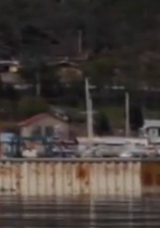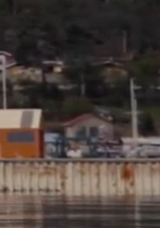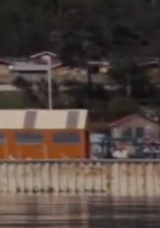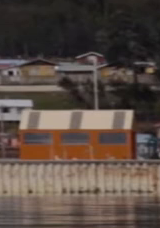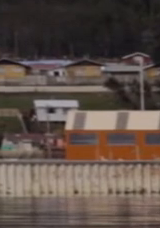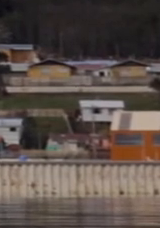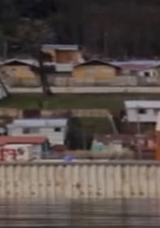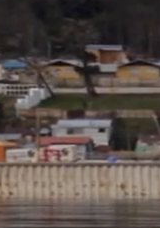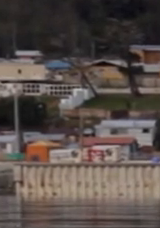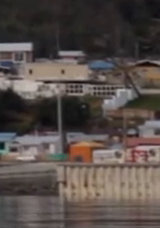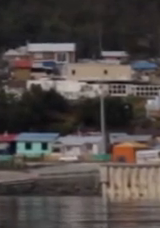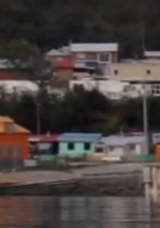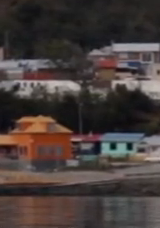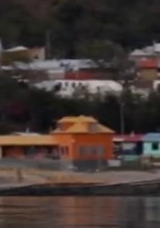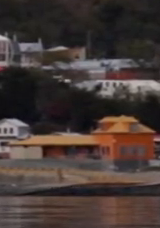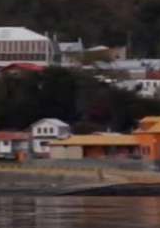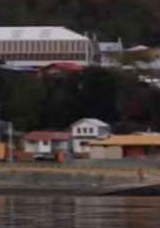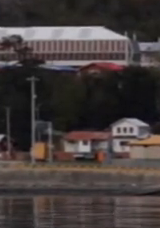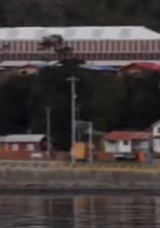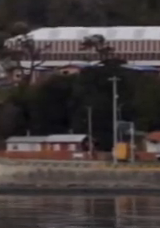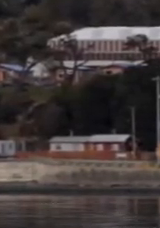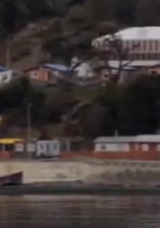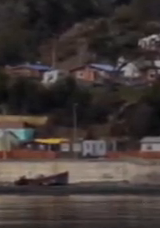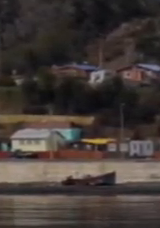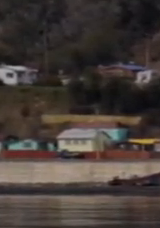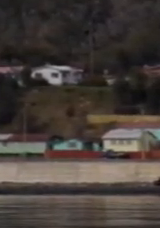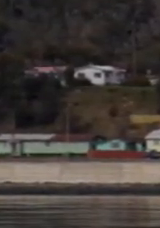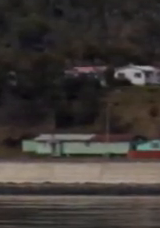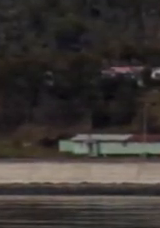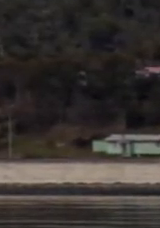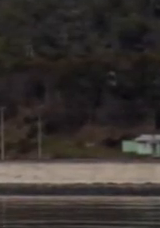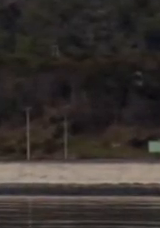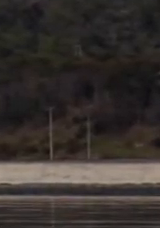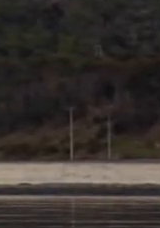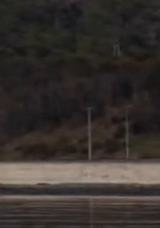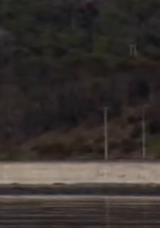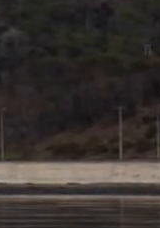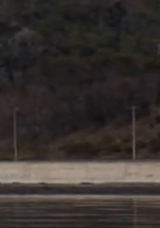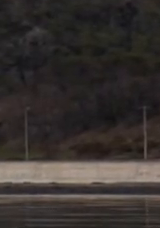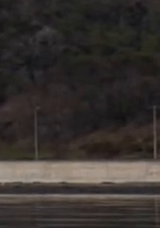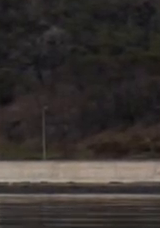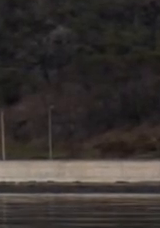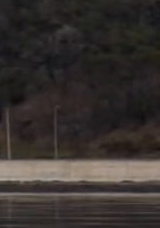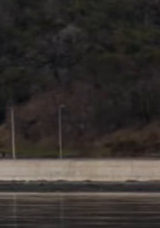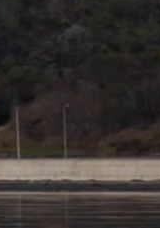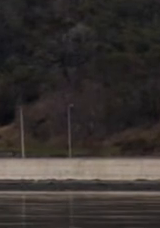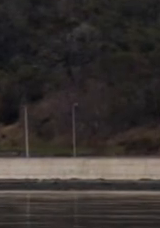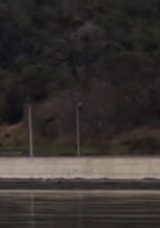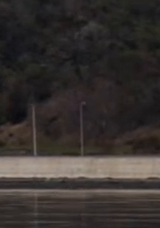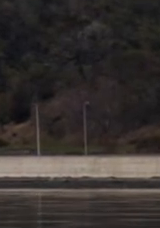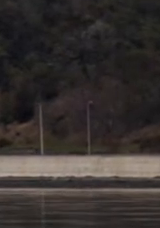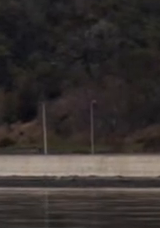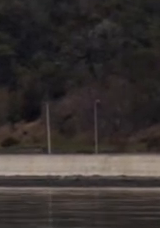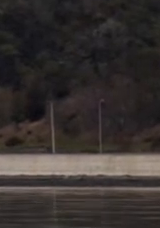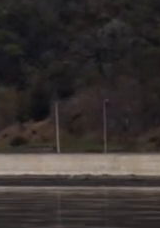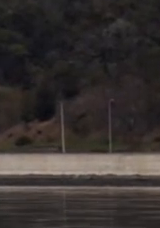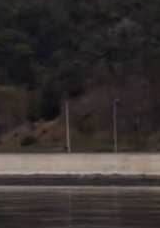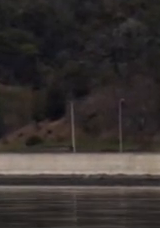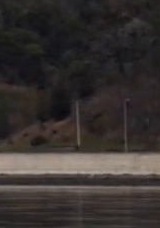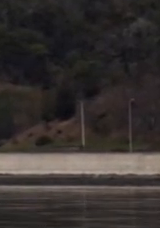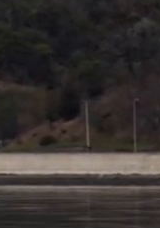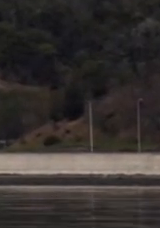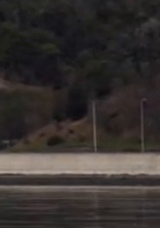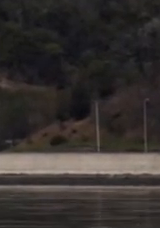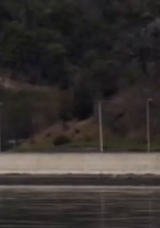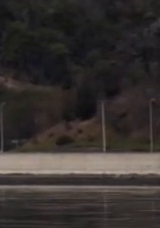Escúchame. Stepa la fana. Ami. Erkswe. Chite una fana. Una fana yaja. Escúchame. Stepa